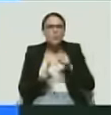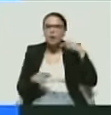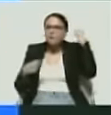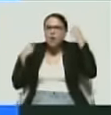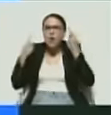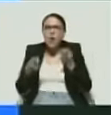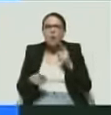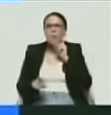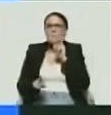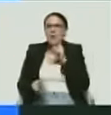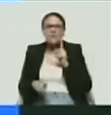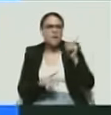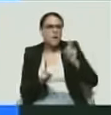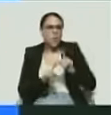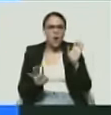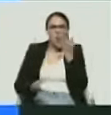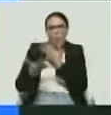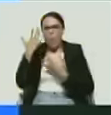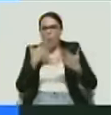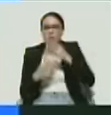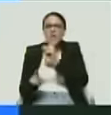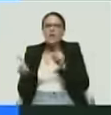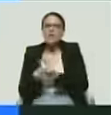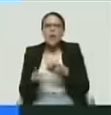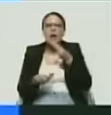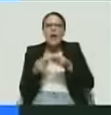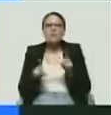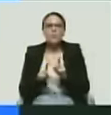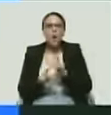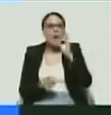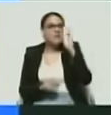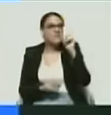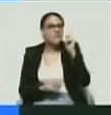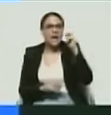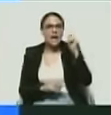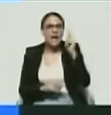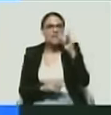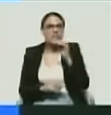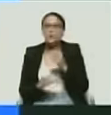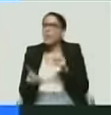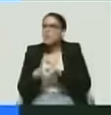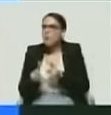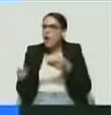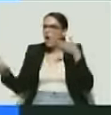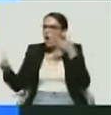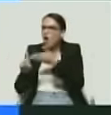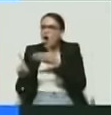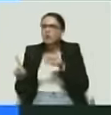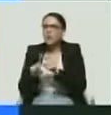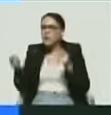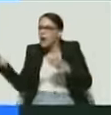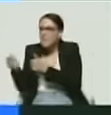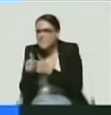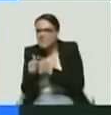Fanático fue quien atentó contra el Papa Juan Pablo II. Fanático fue,